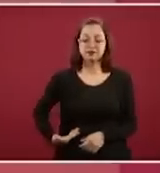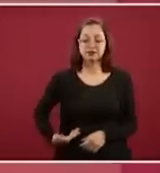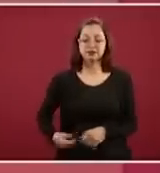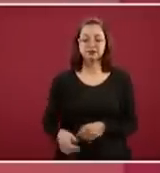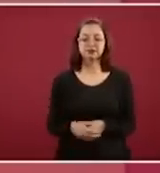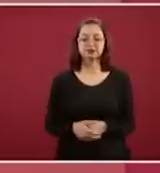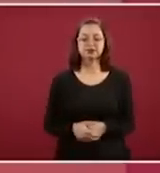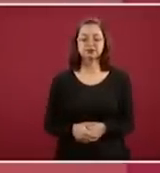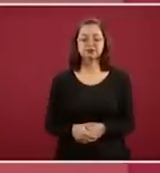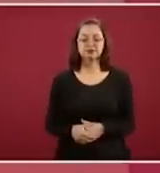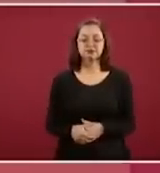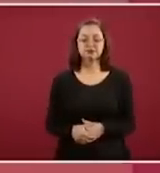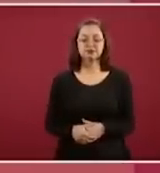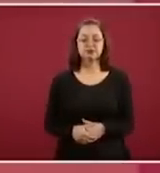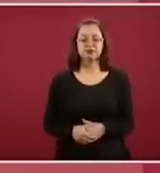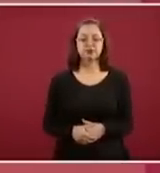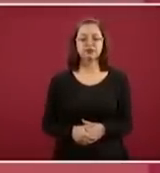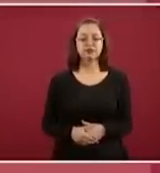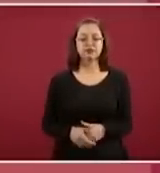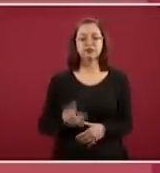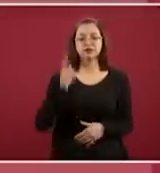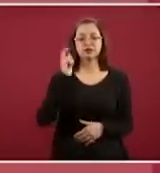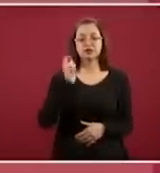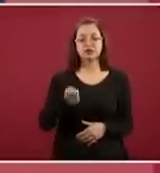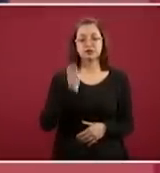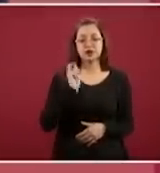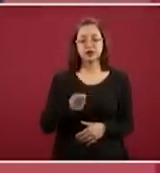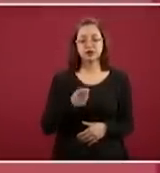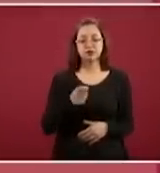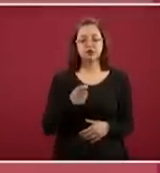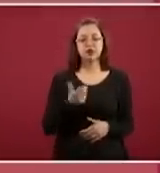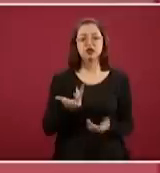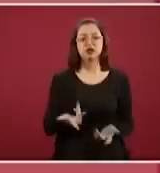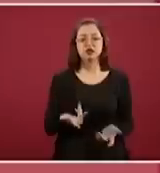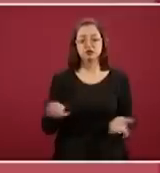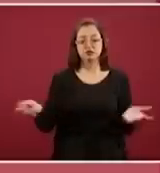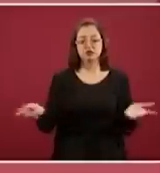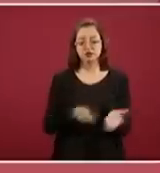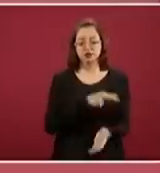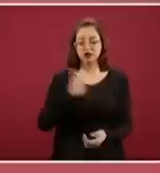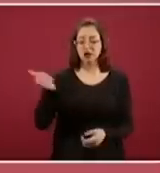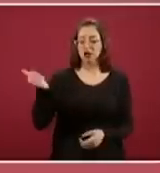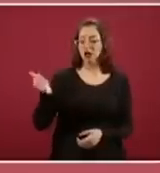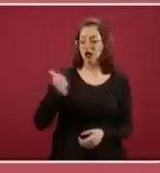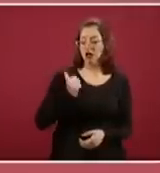es de parte de Canadá,